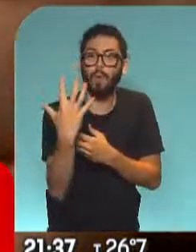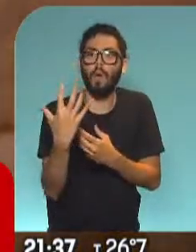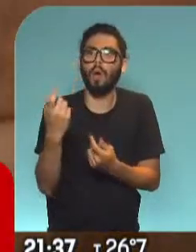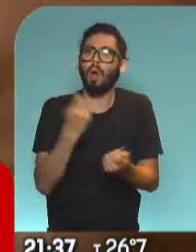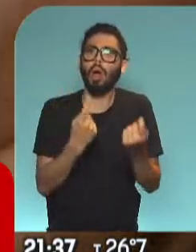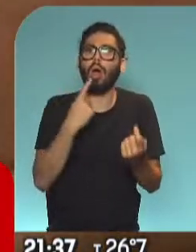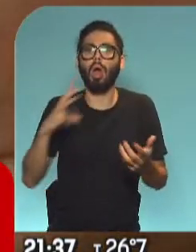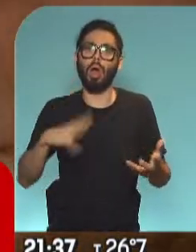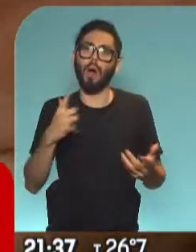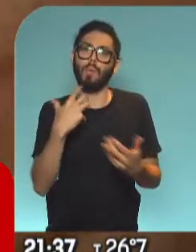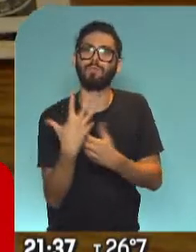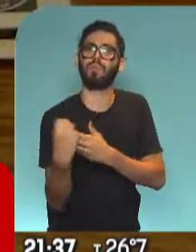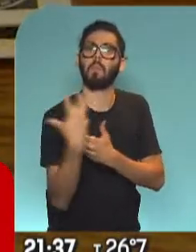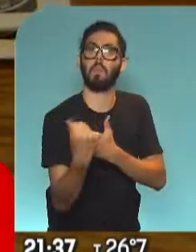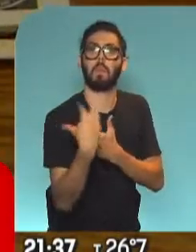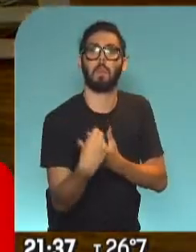especulativos.